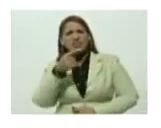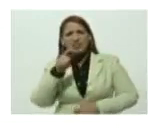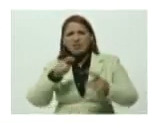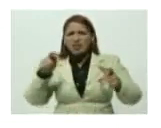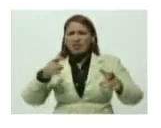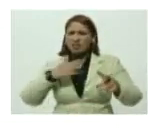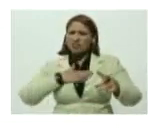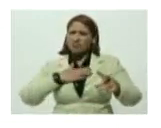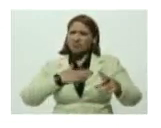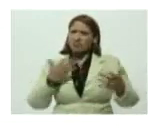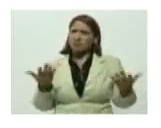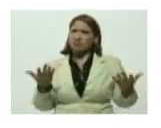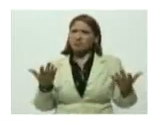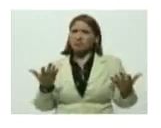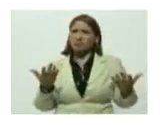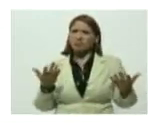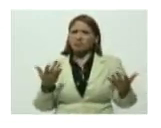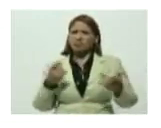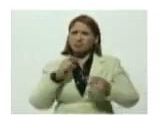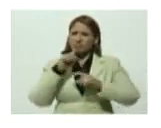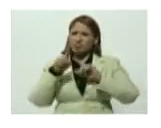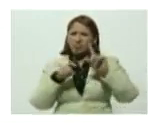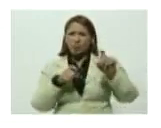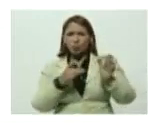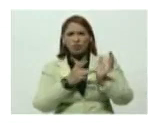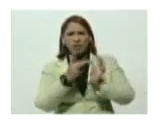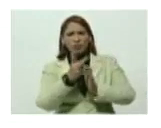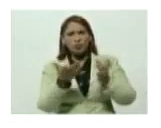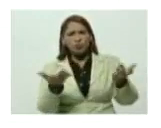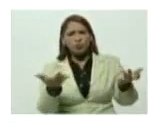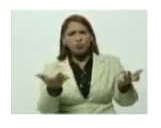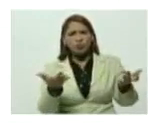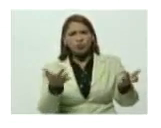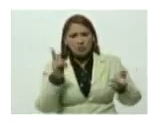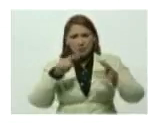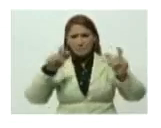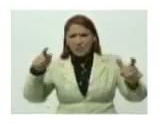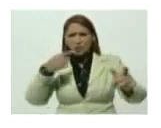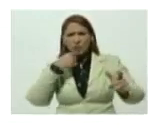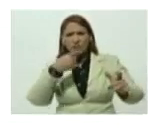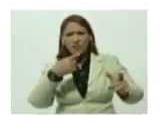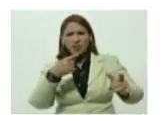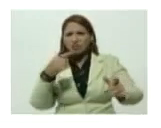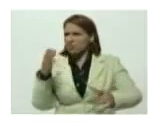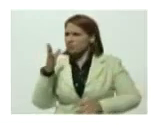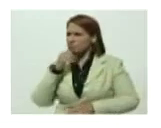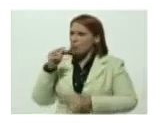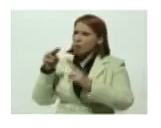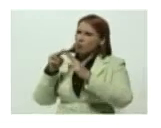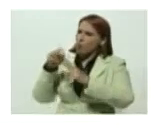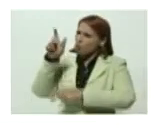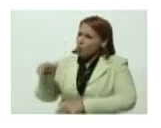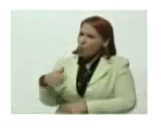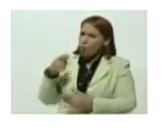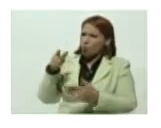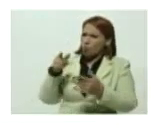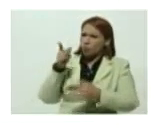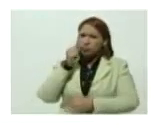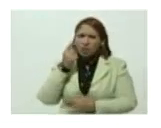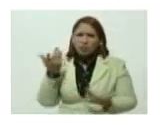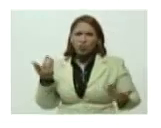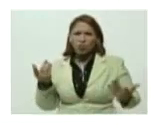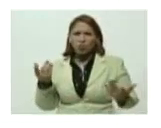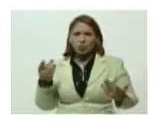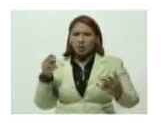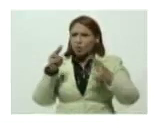soy yo? Pregunta Jesús. Y la gente dice que no te conoce, Señor. Conoces